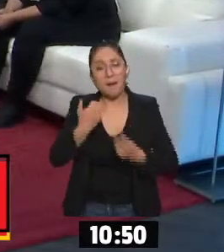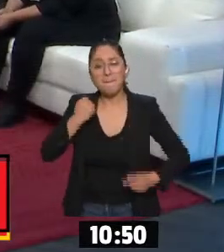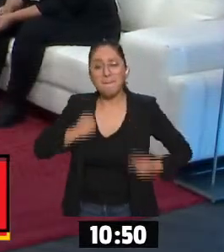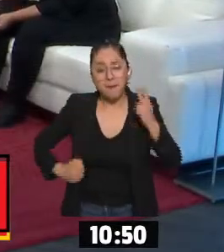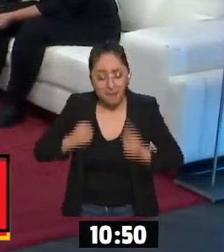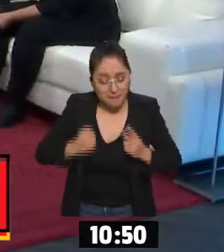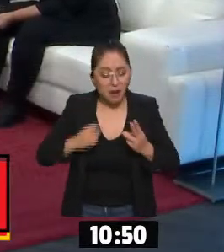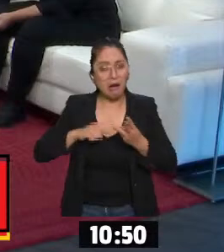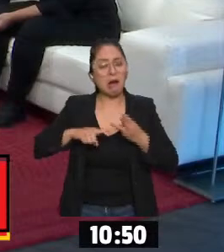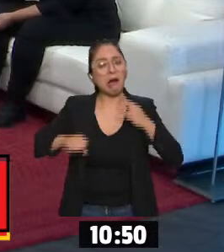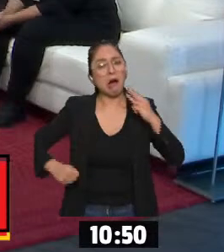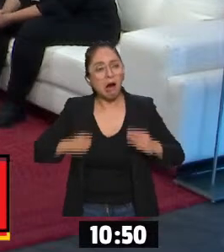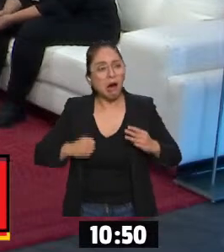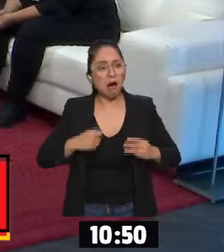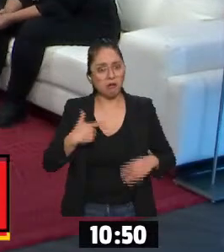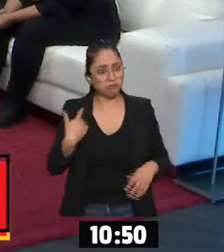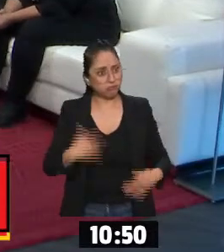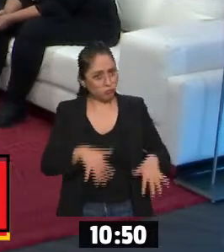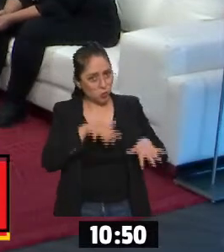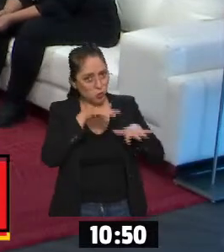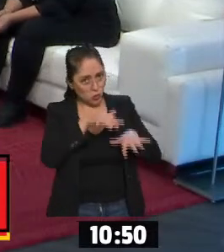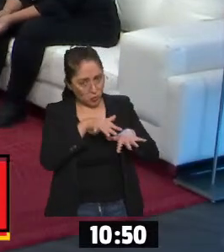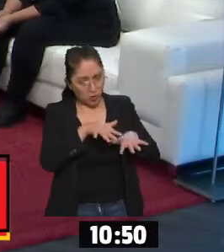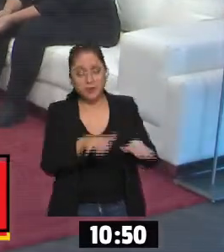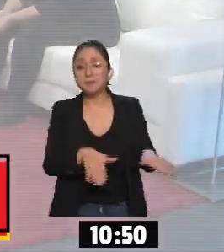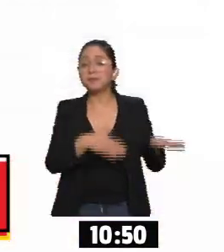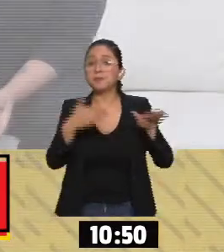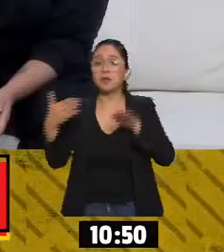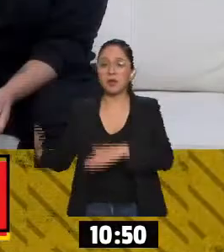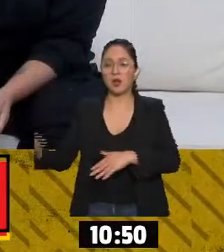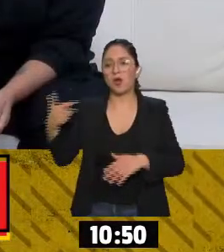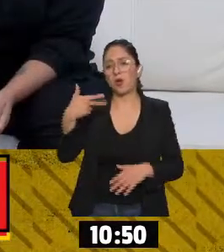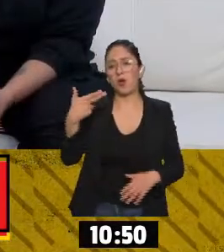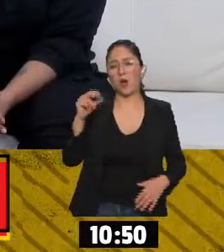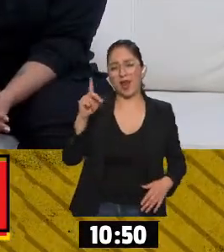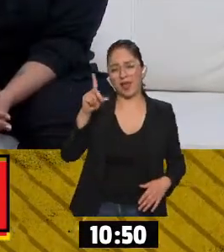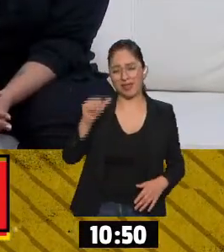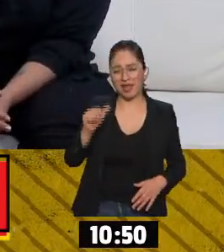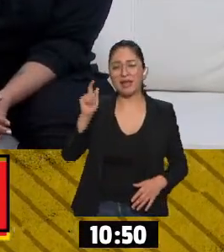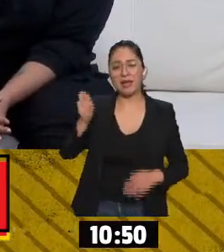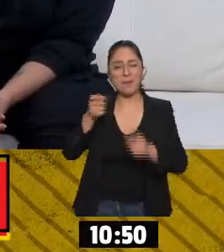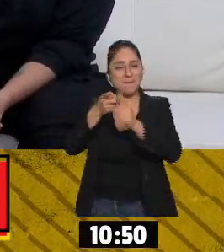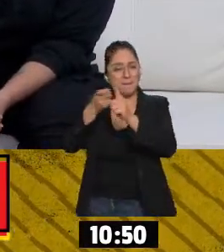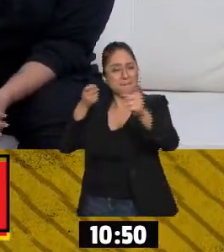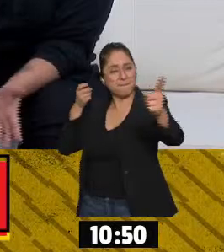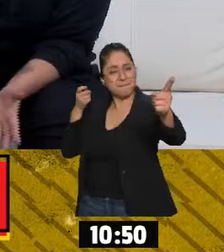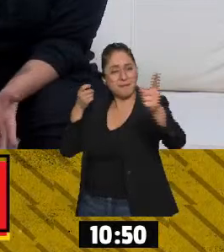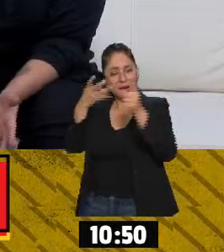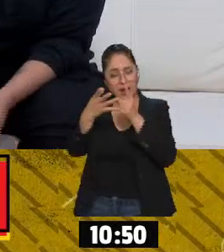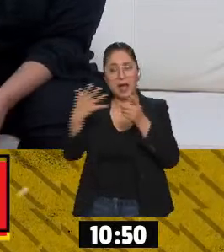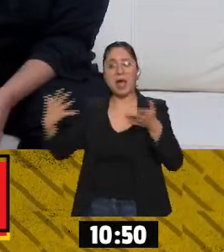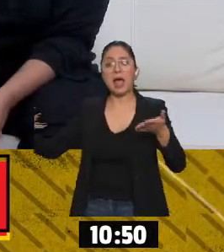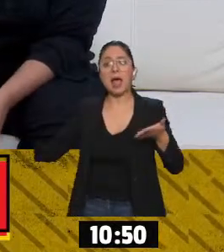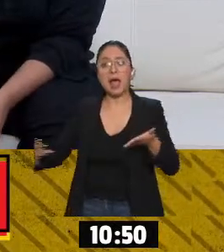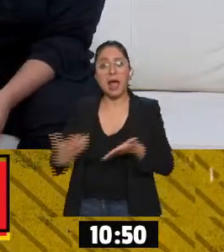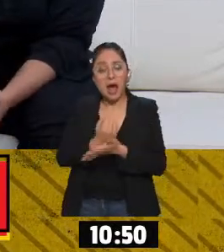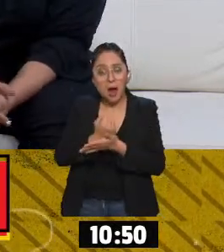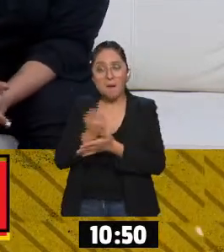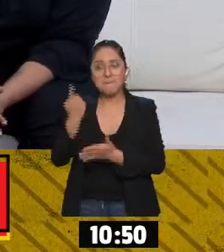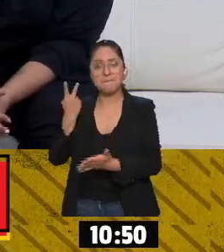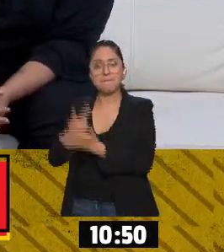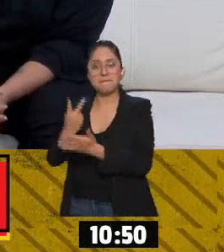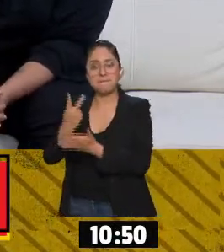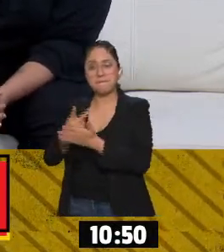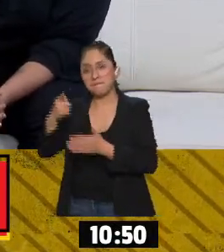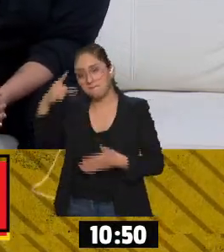manche. Holanda creo que también ha sabido muy bien jugar, porque igual su arquera, que ganó plata, mexicana, y pues bueno,